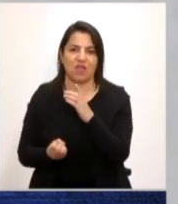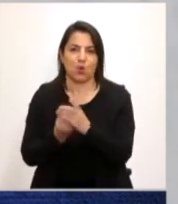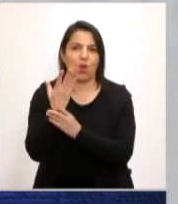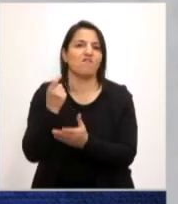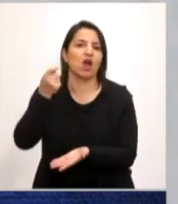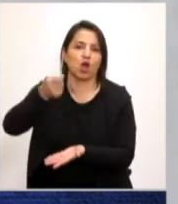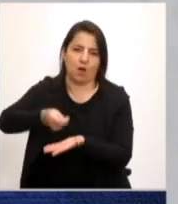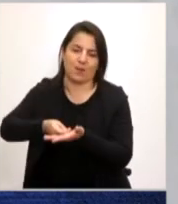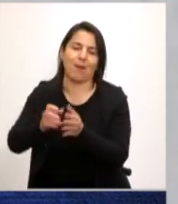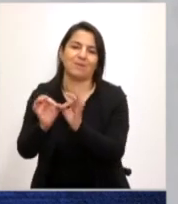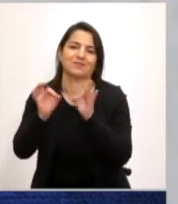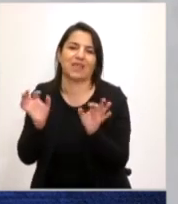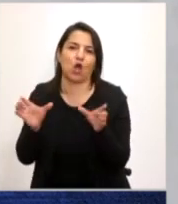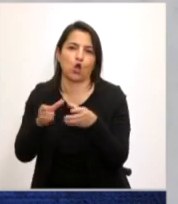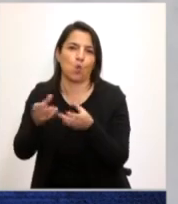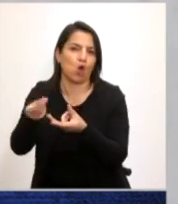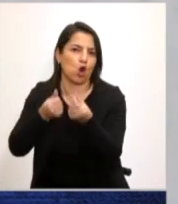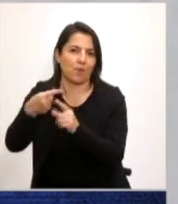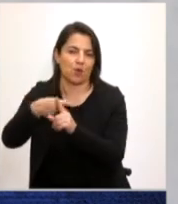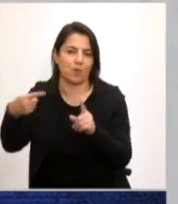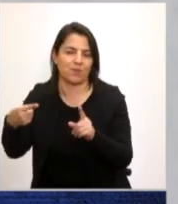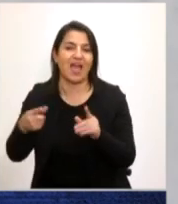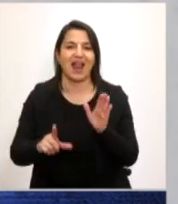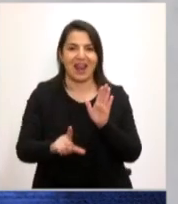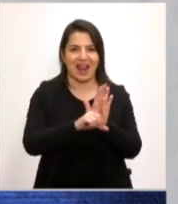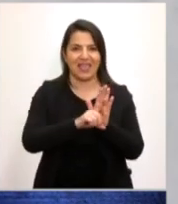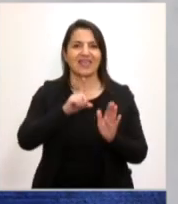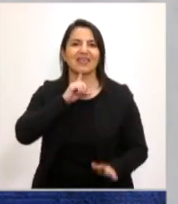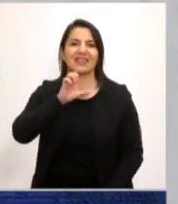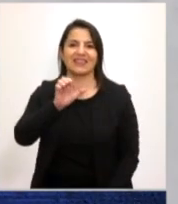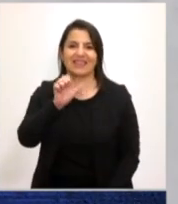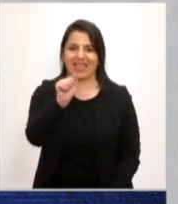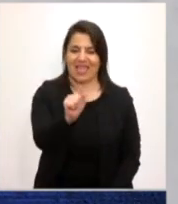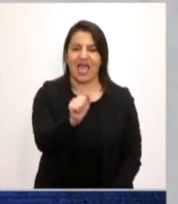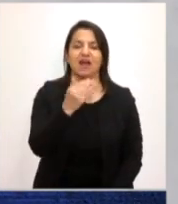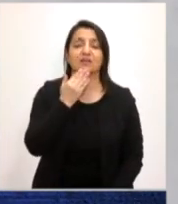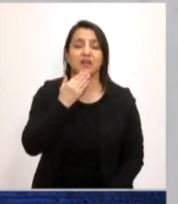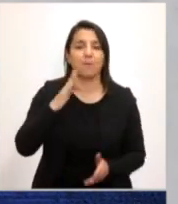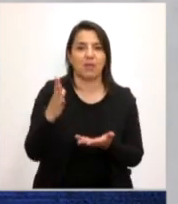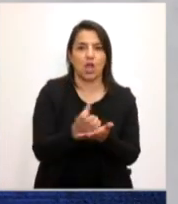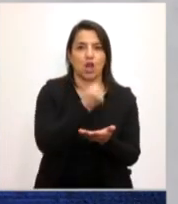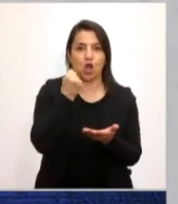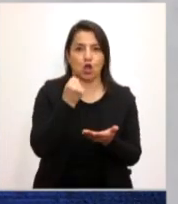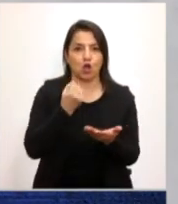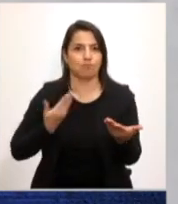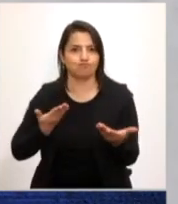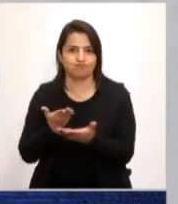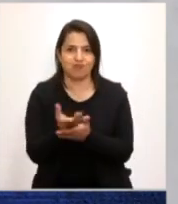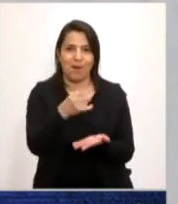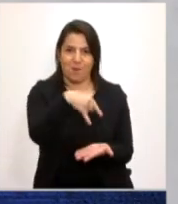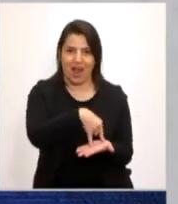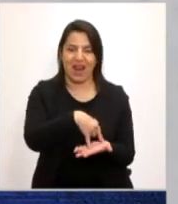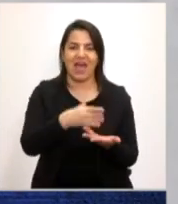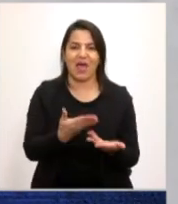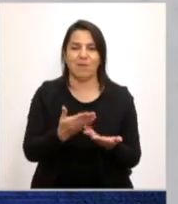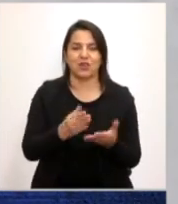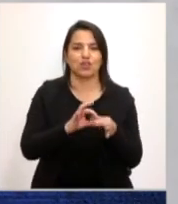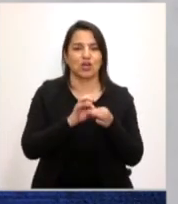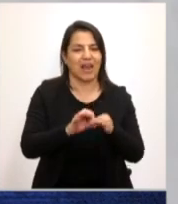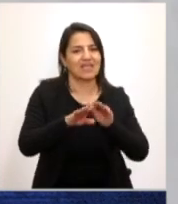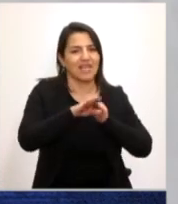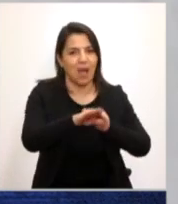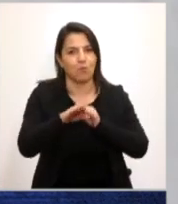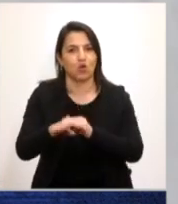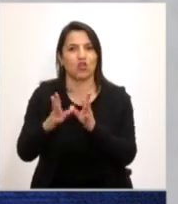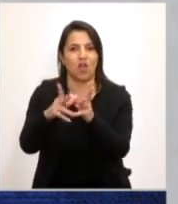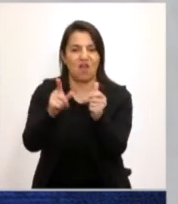media. ¿Cómo no destacar la Ley TEA, que también es el producto de una moción parlamentaria y que, gracias al empuje de las